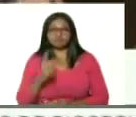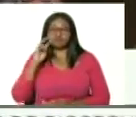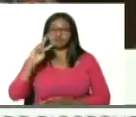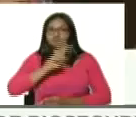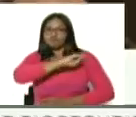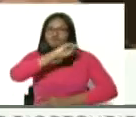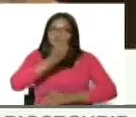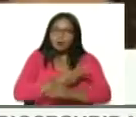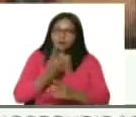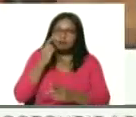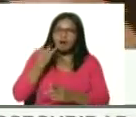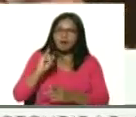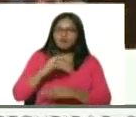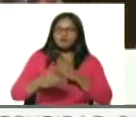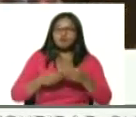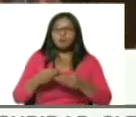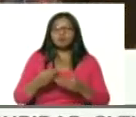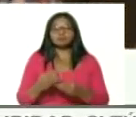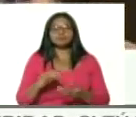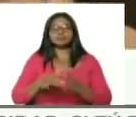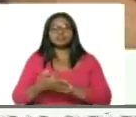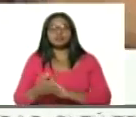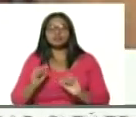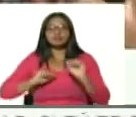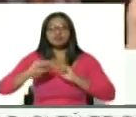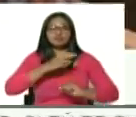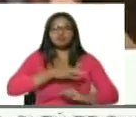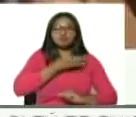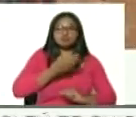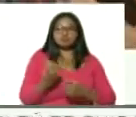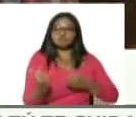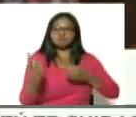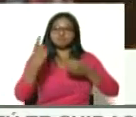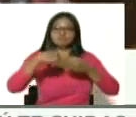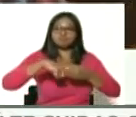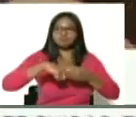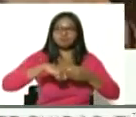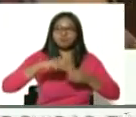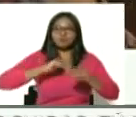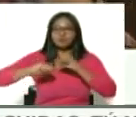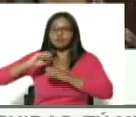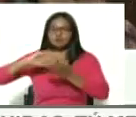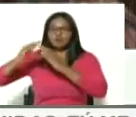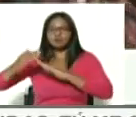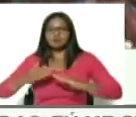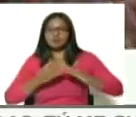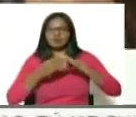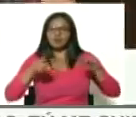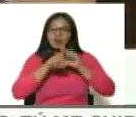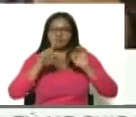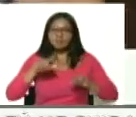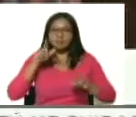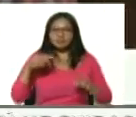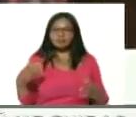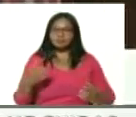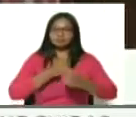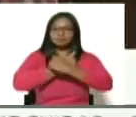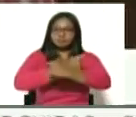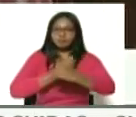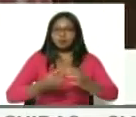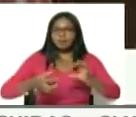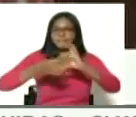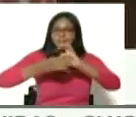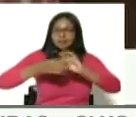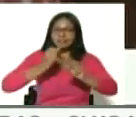fuerza inmensa de cómo los movimientos sociales se están encontrando con el movimiento comunero y se están abrazando para